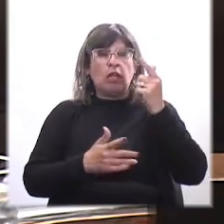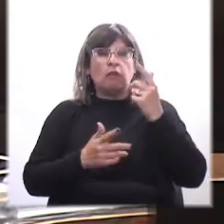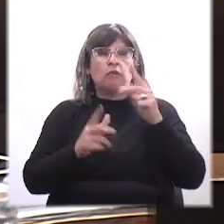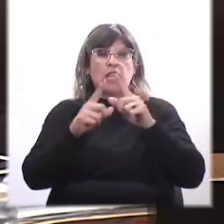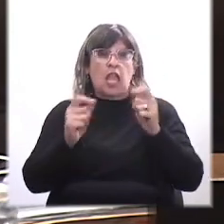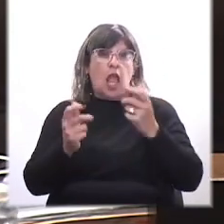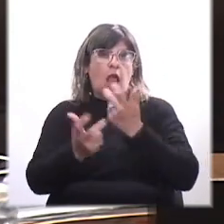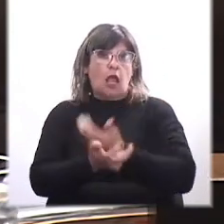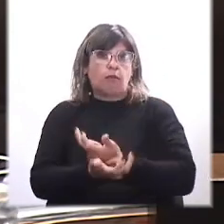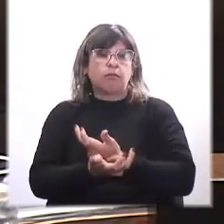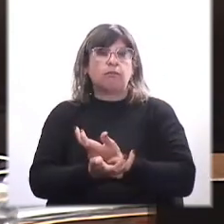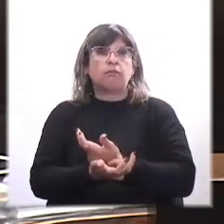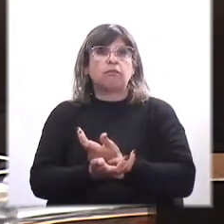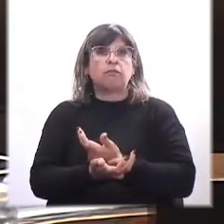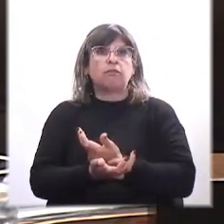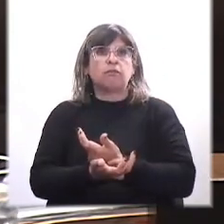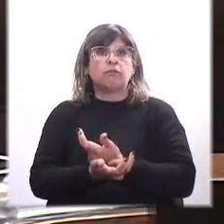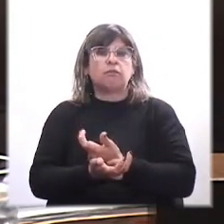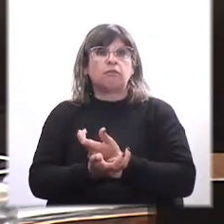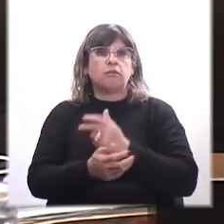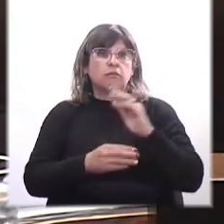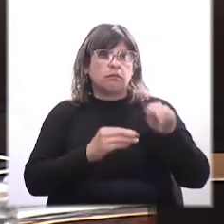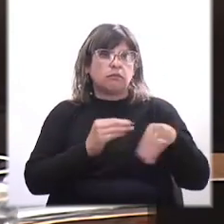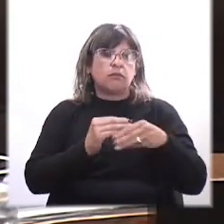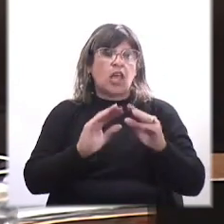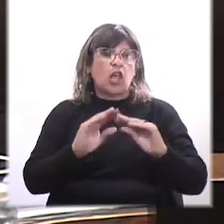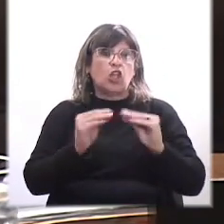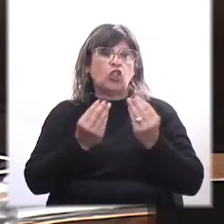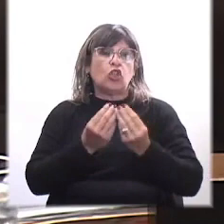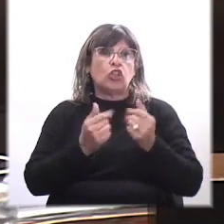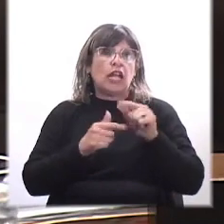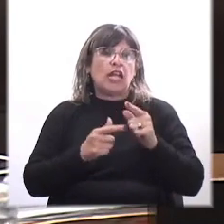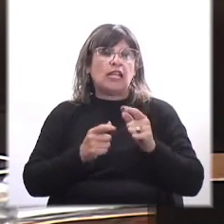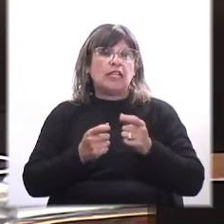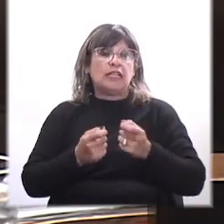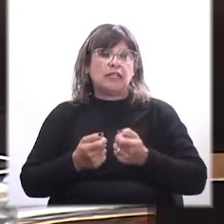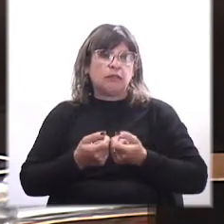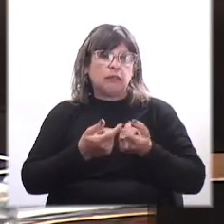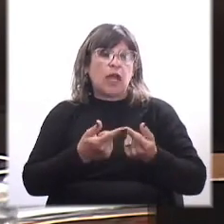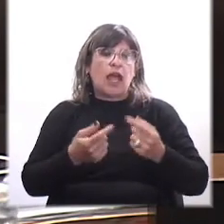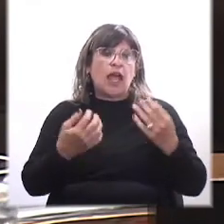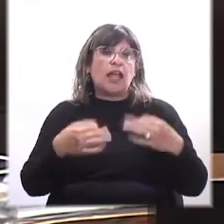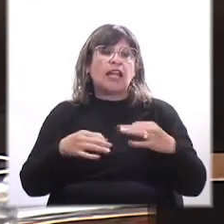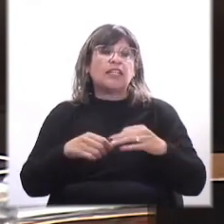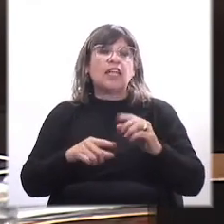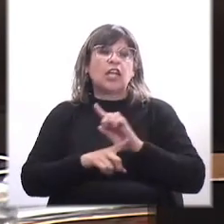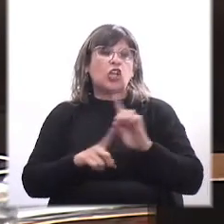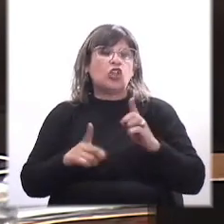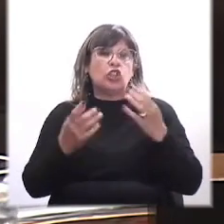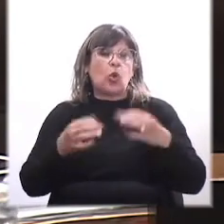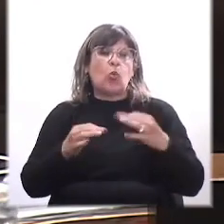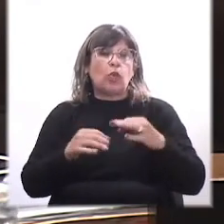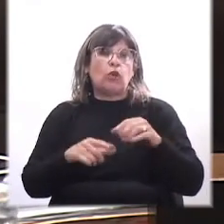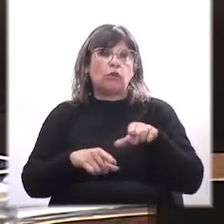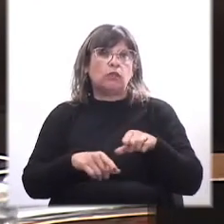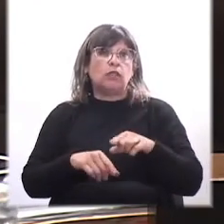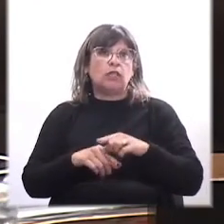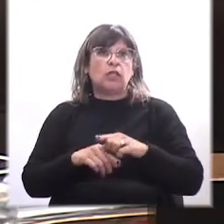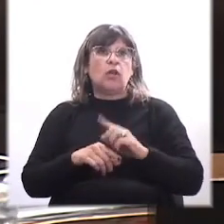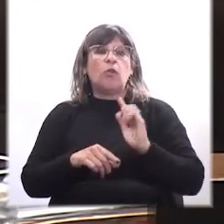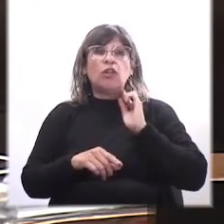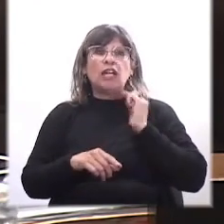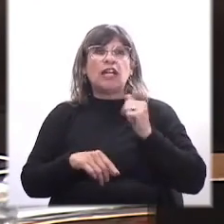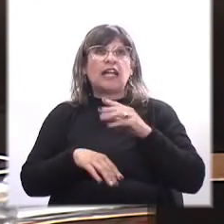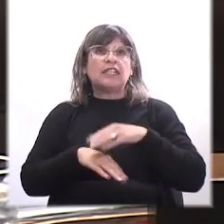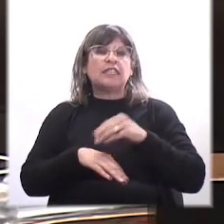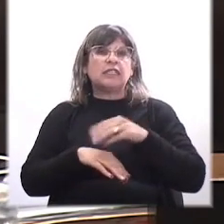y ANCAP, que se suma a la totalidad de lo recibido por la garantía de incumplimiento ejecutada por Gas de Suez,